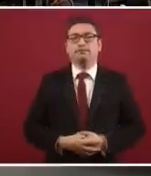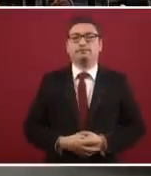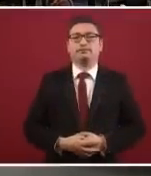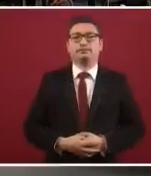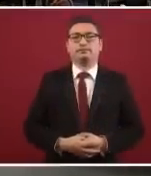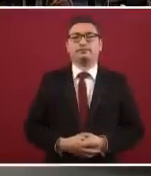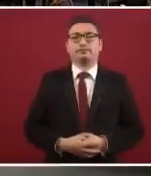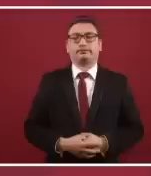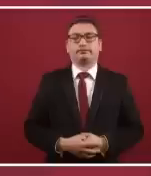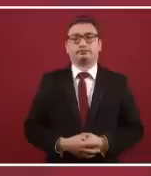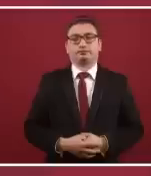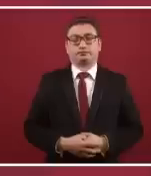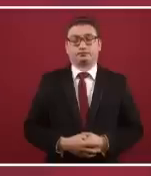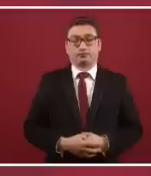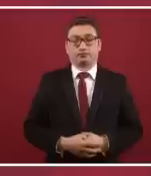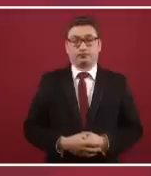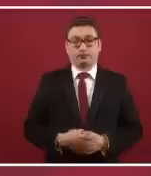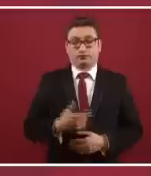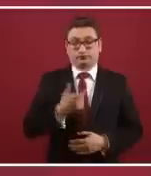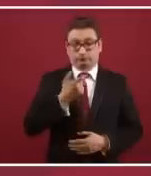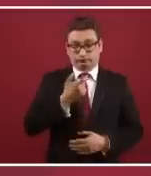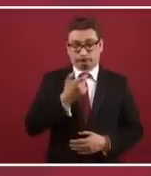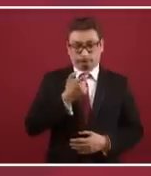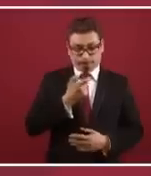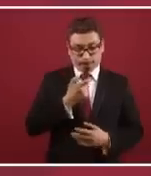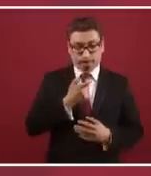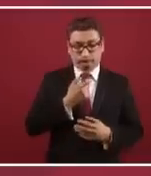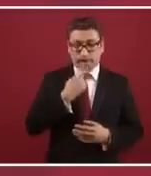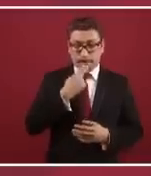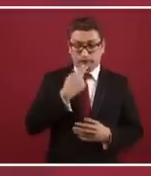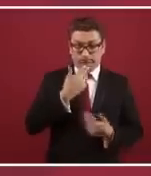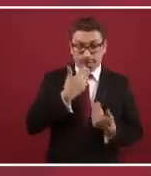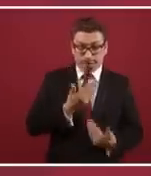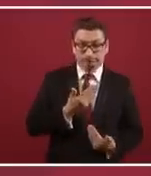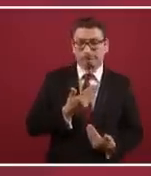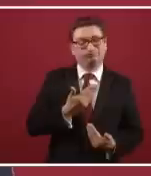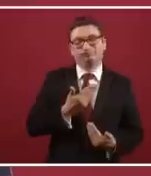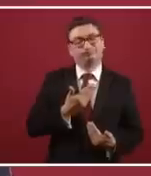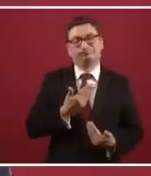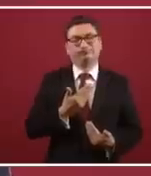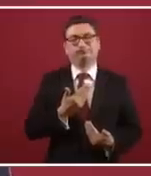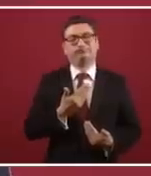no se utilizó adecuadamente. Al final